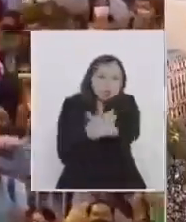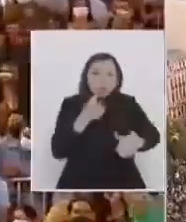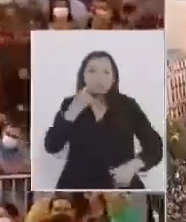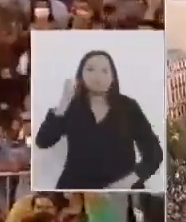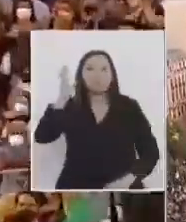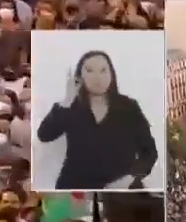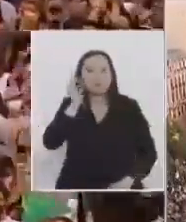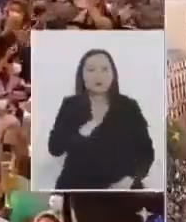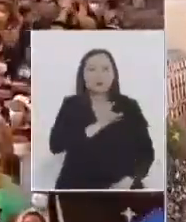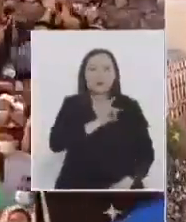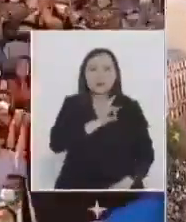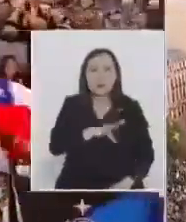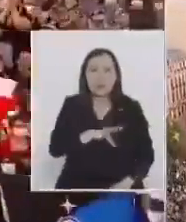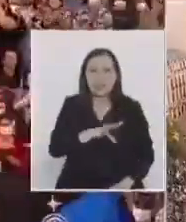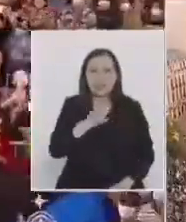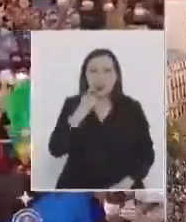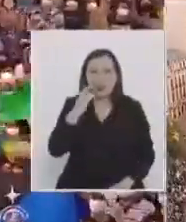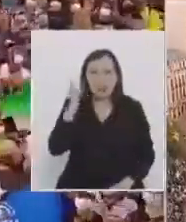los chilenos y chilenas.